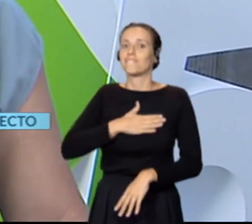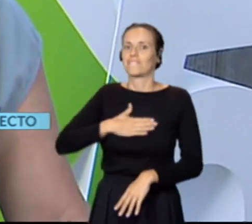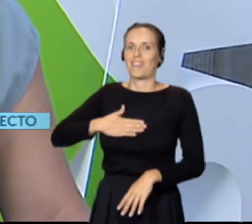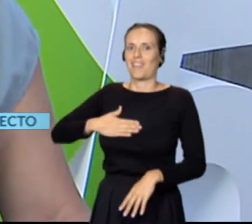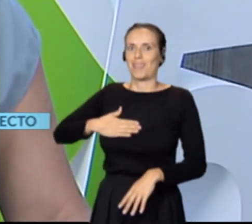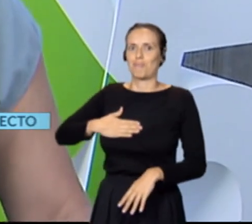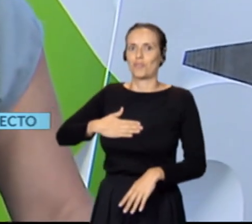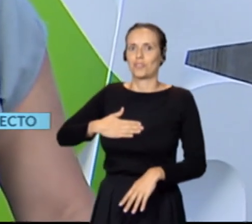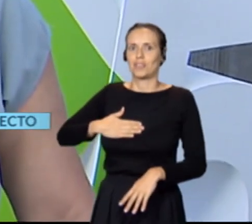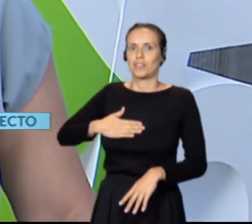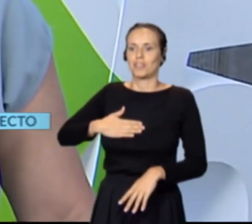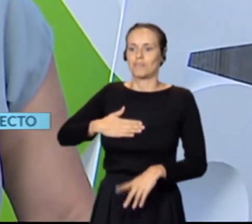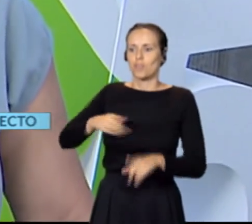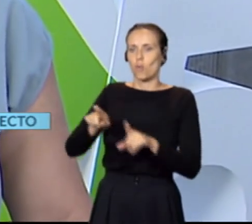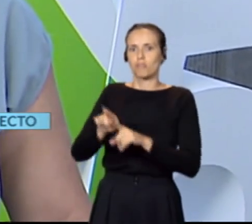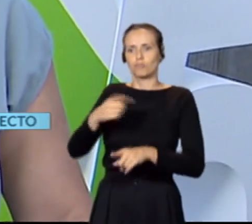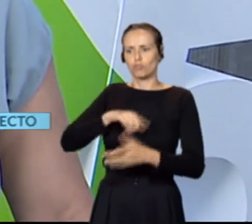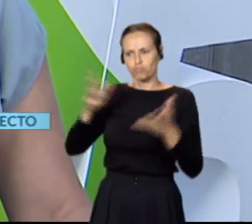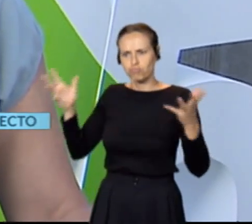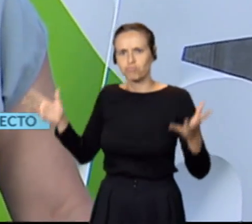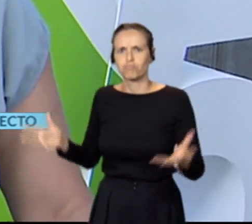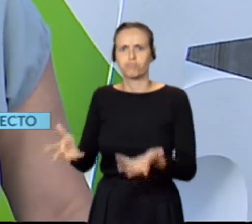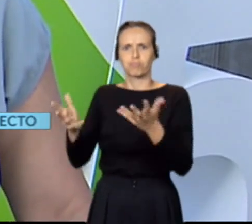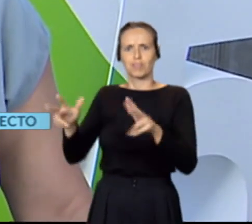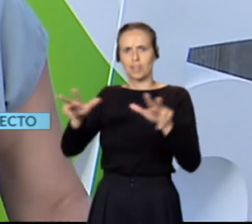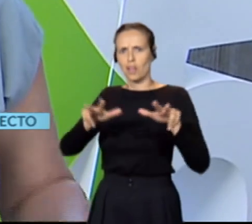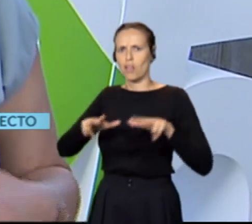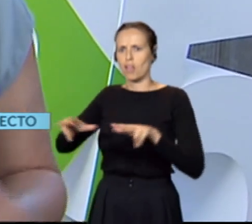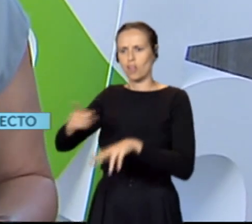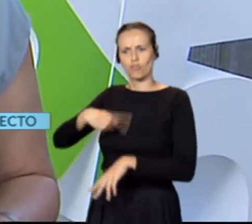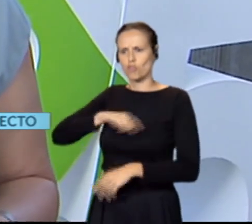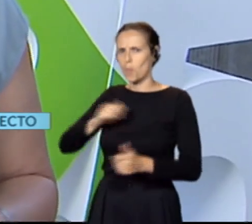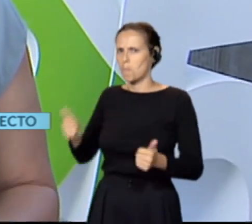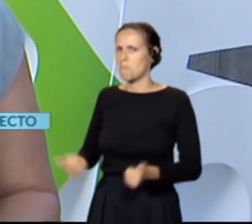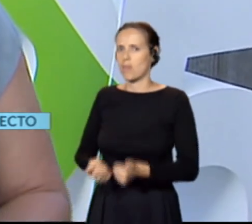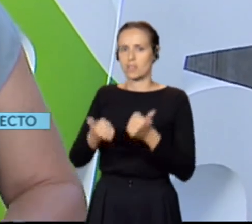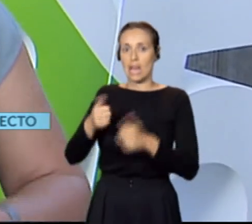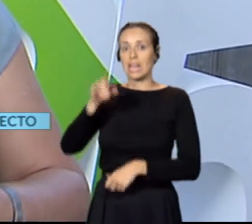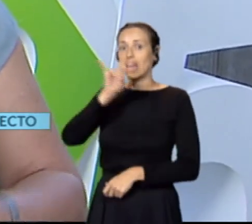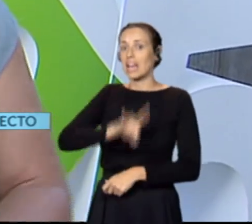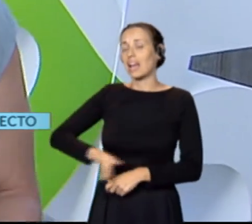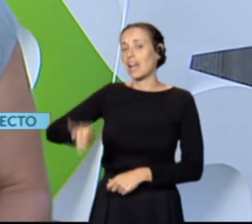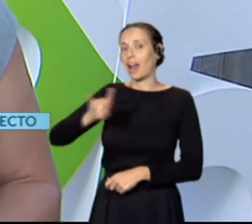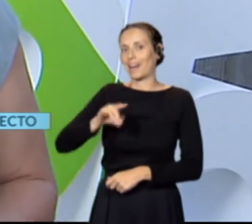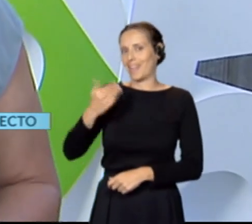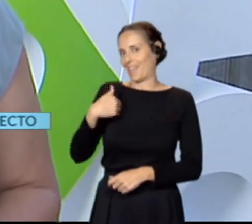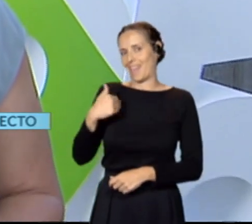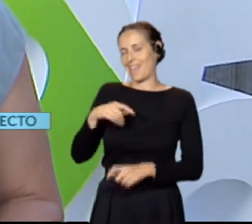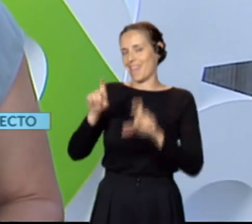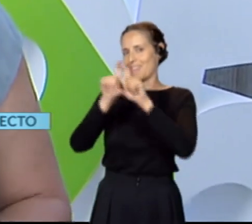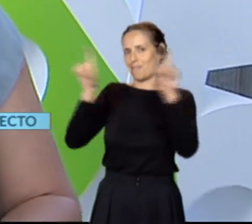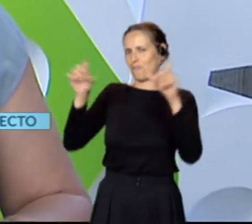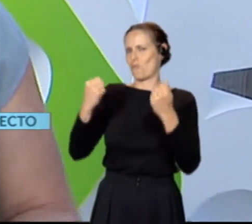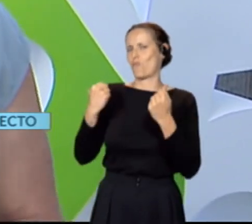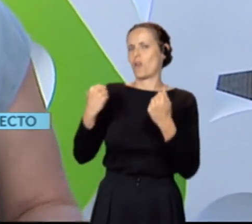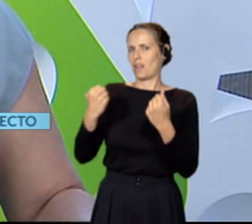ese papel el central de impulso a a la industria audiovisual de las islas en Canarias donde ya es una industria digamos